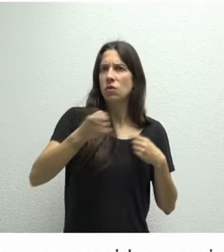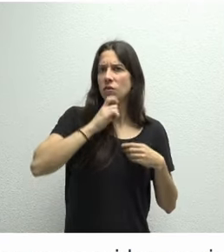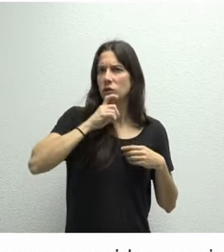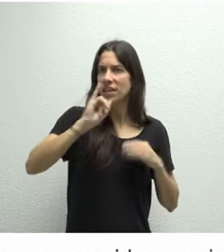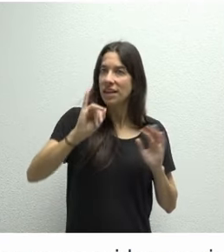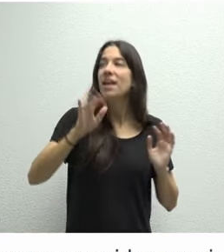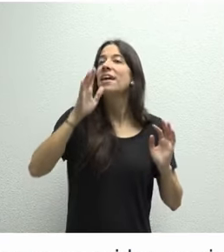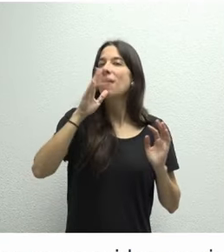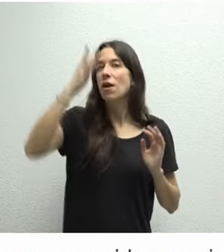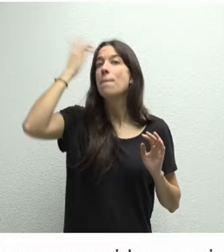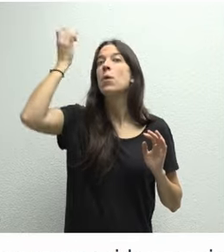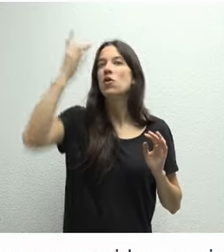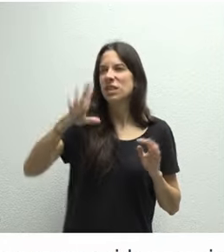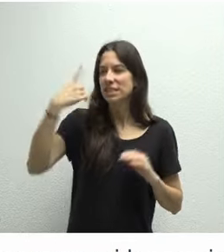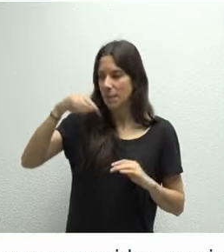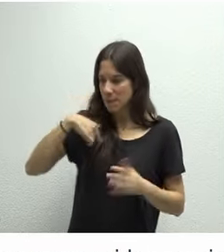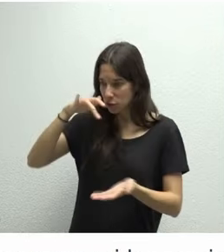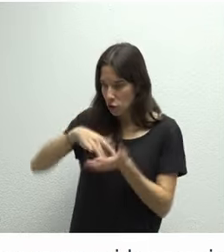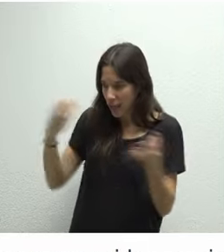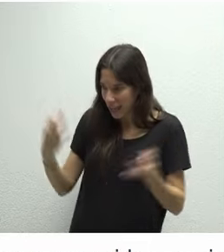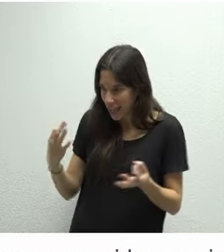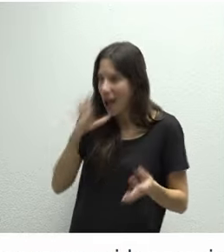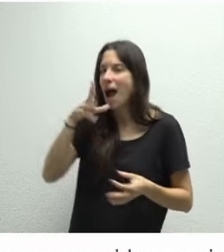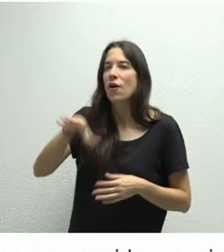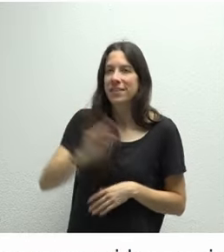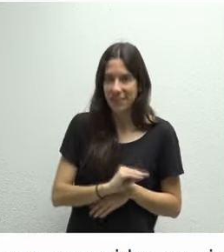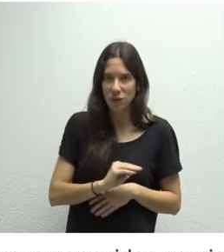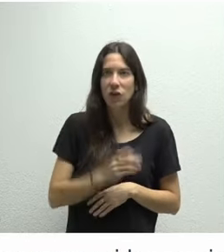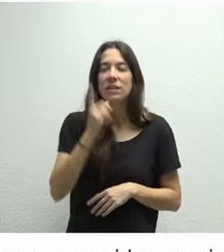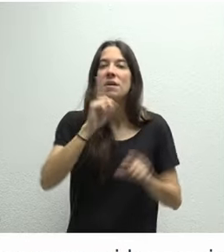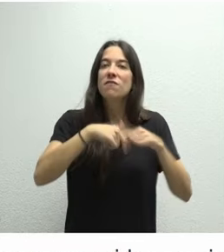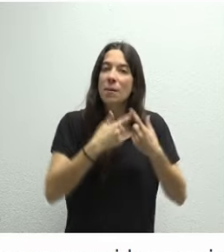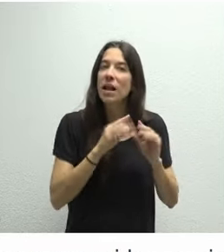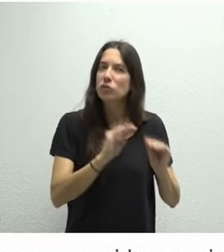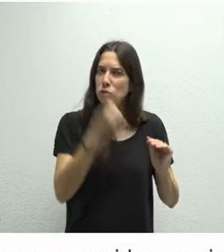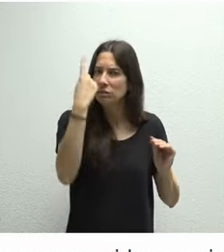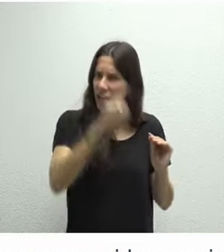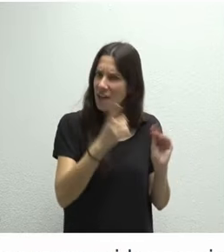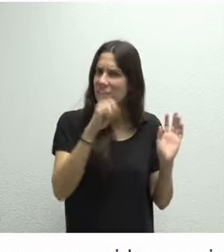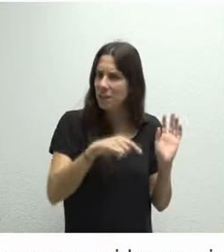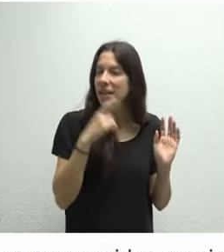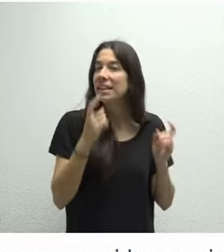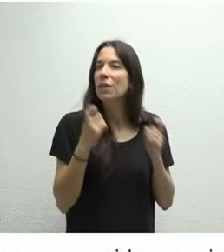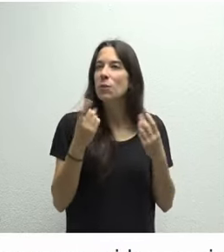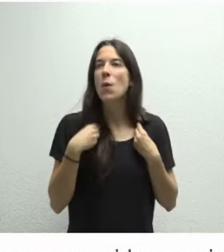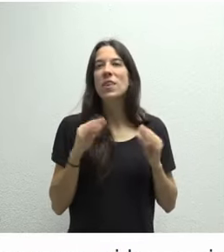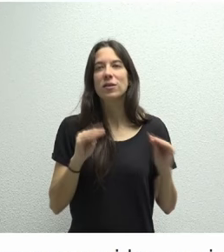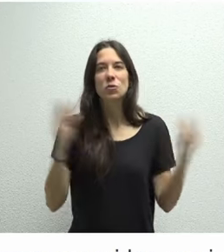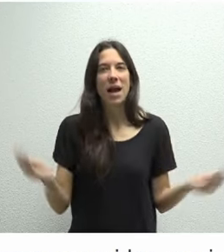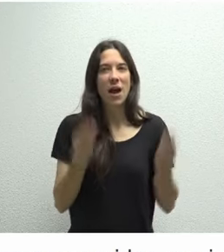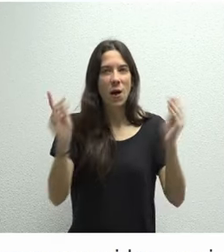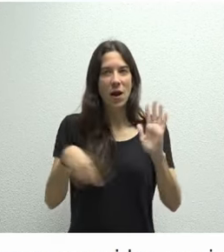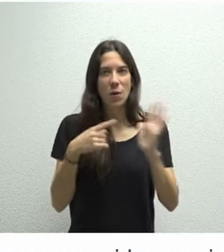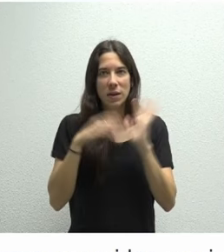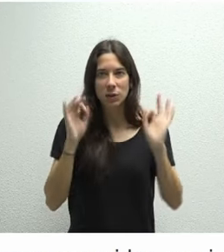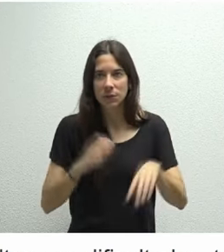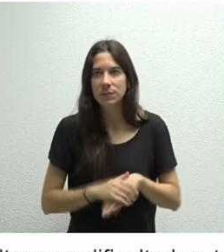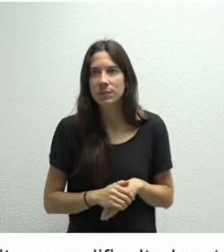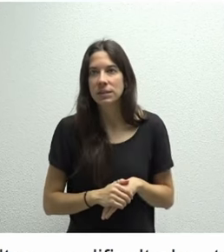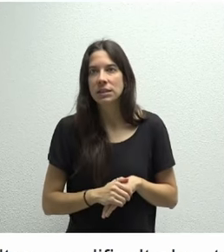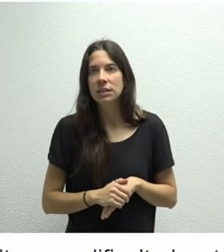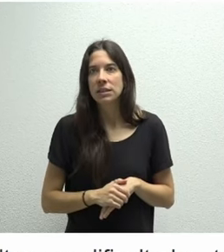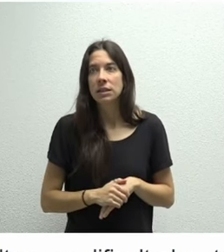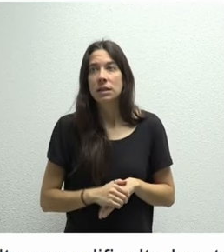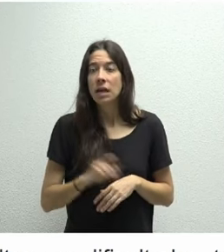por fin entienden lo que les pasa así como su familia mejorando con ello toda su vida eh resultó fácil lo